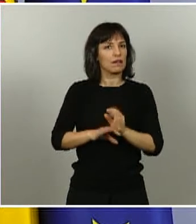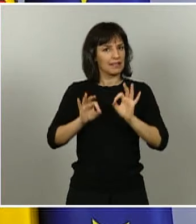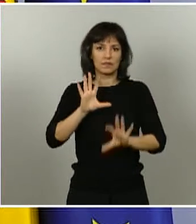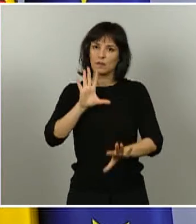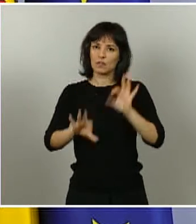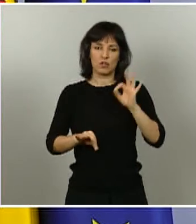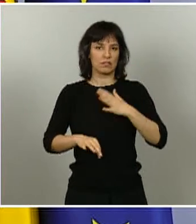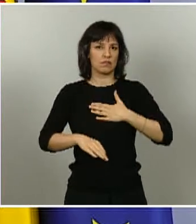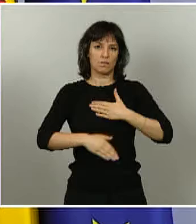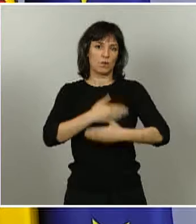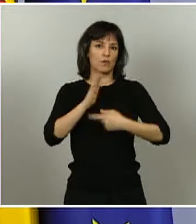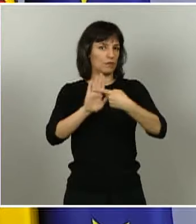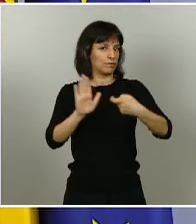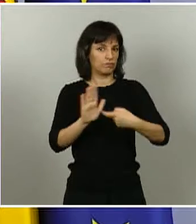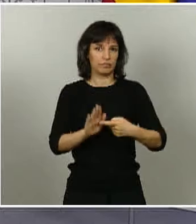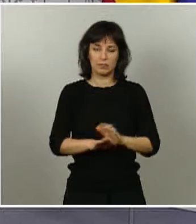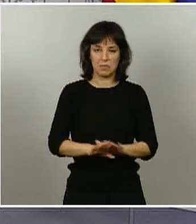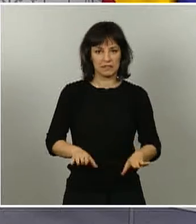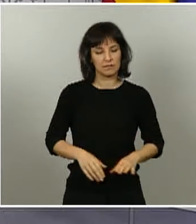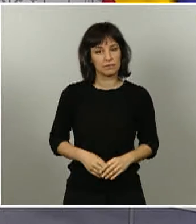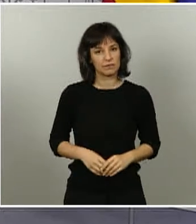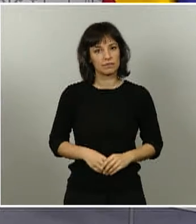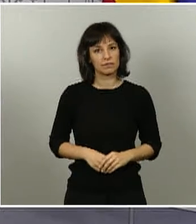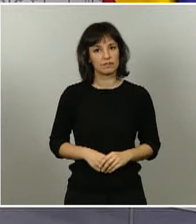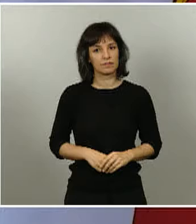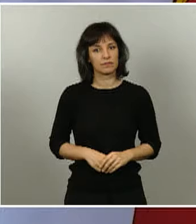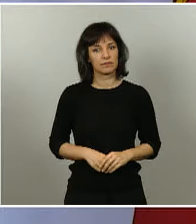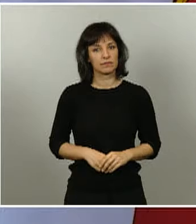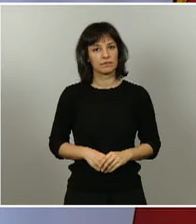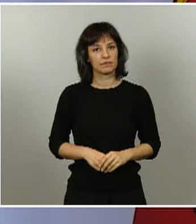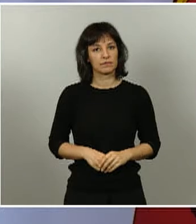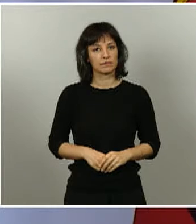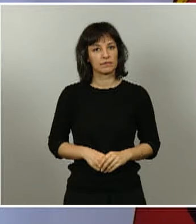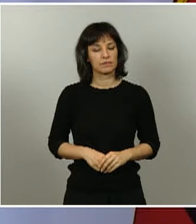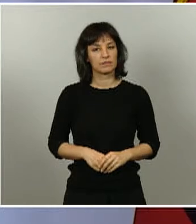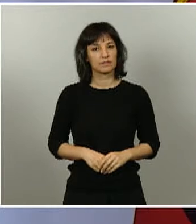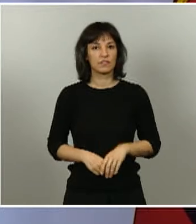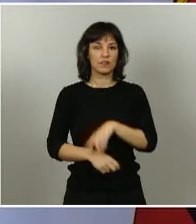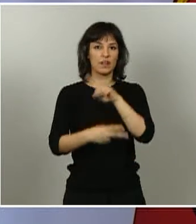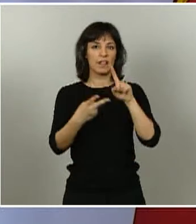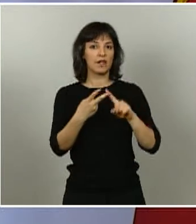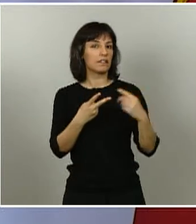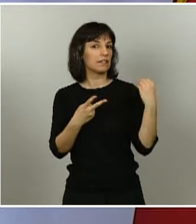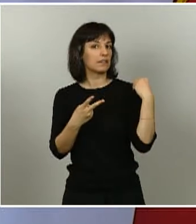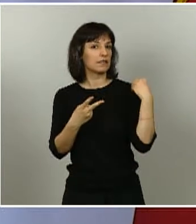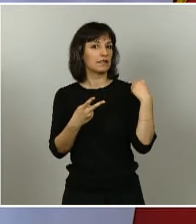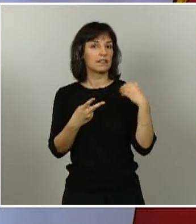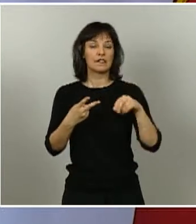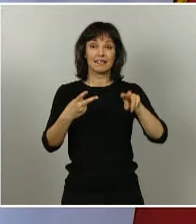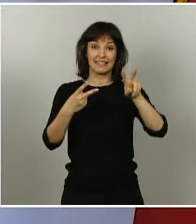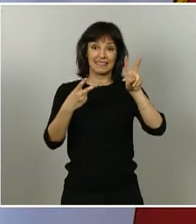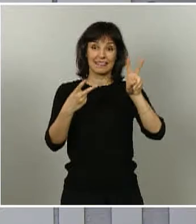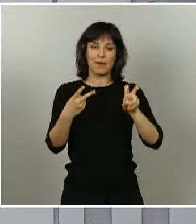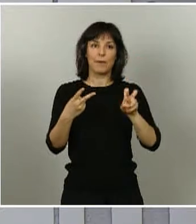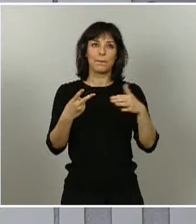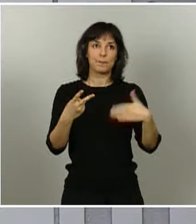de desescalada. Y en relación con la siguiente pregunta, decirle que ojalá más fuerzas